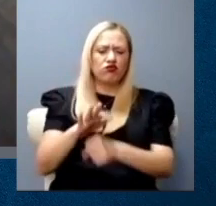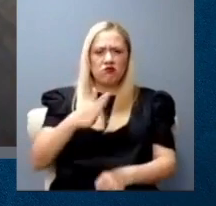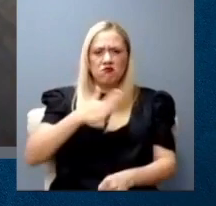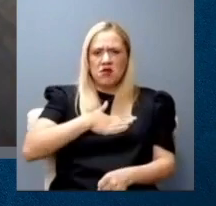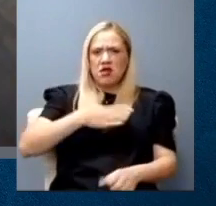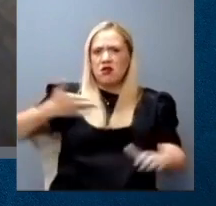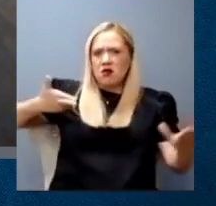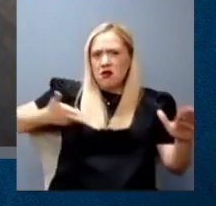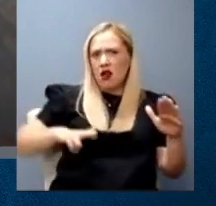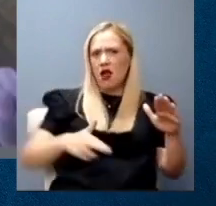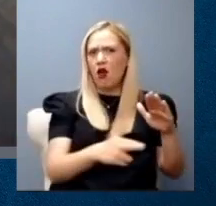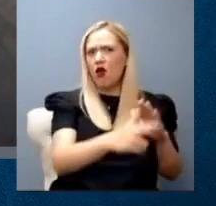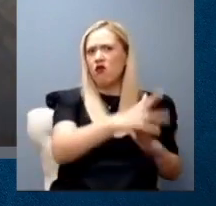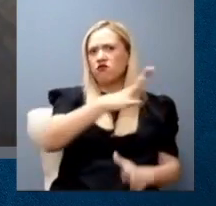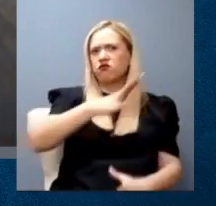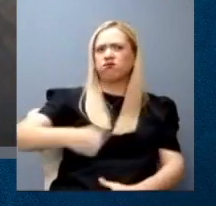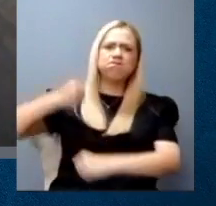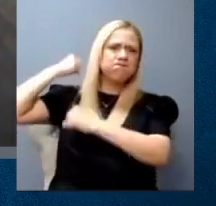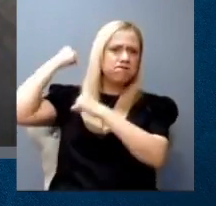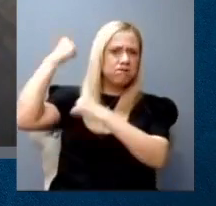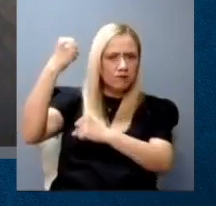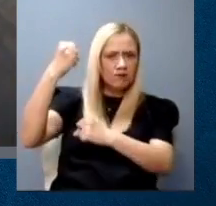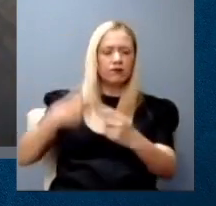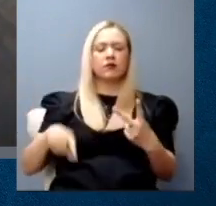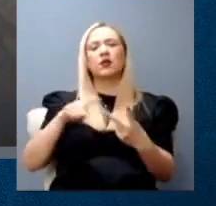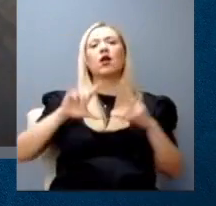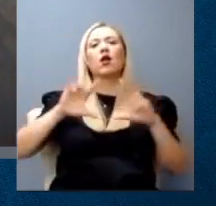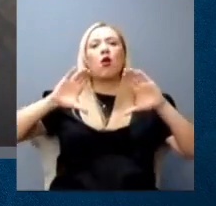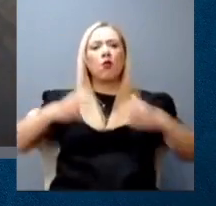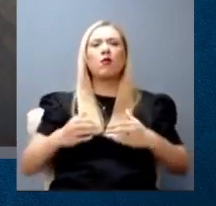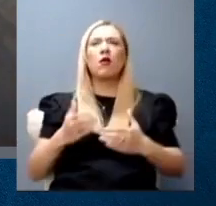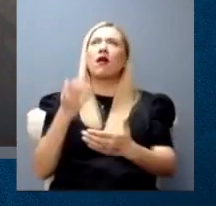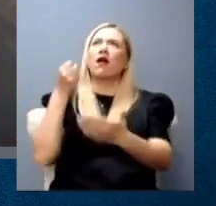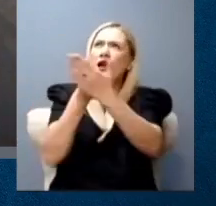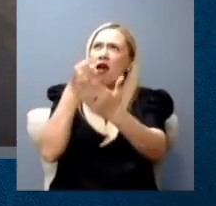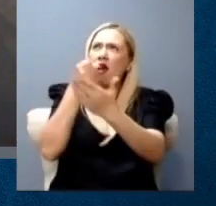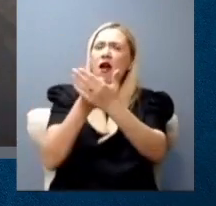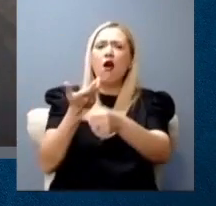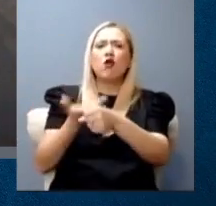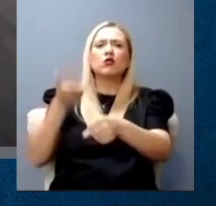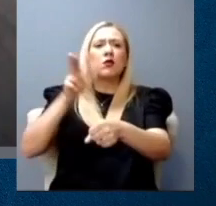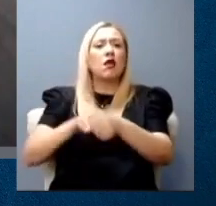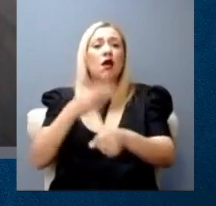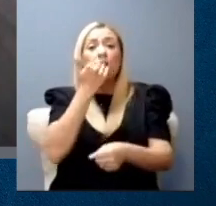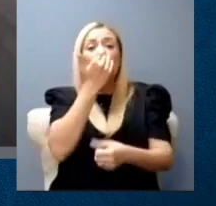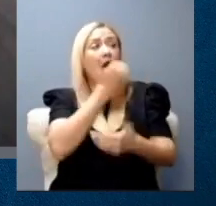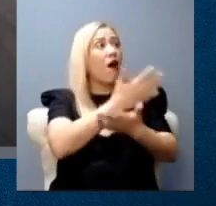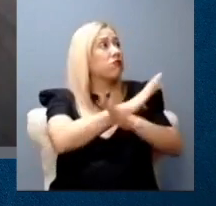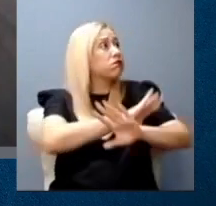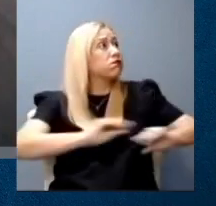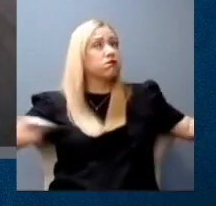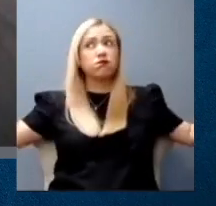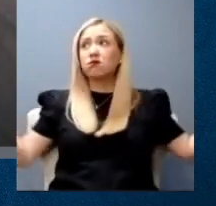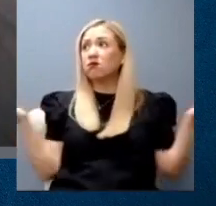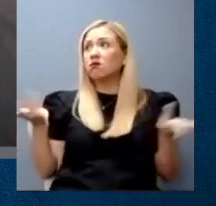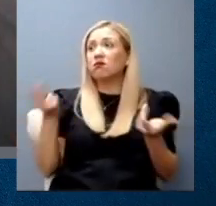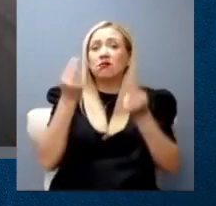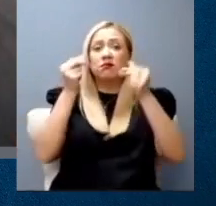es la comunidad que pide un hospital porque no tiene acceso a servicios de